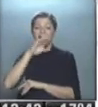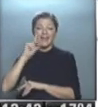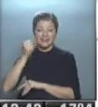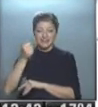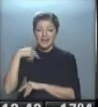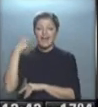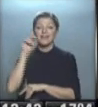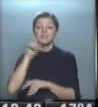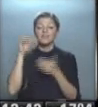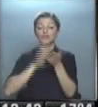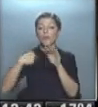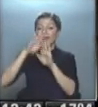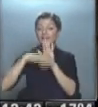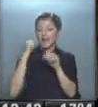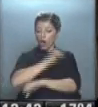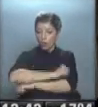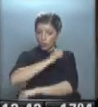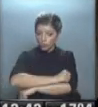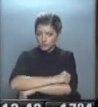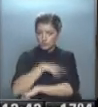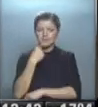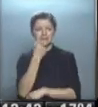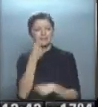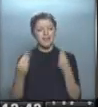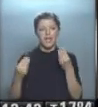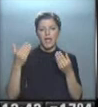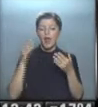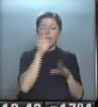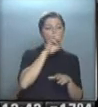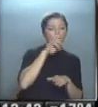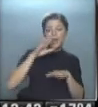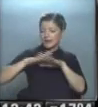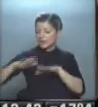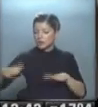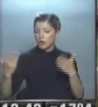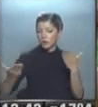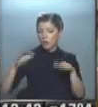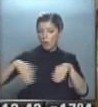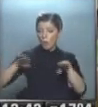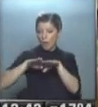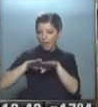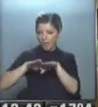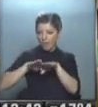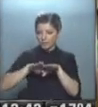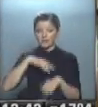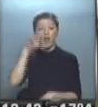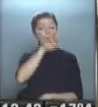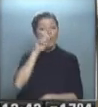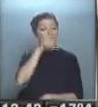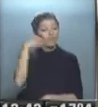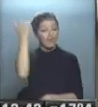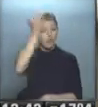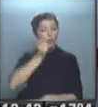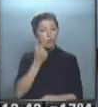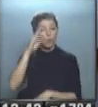versión sunita, equiparando a las mujeres con menores de edad. Toda mujer saudí tiene un